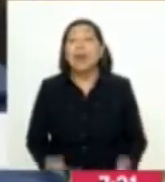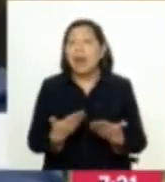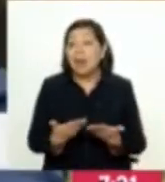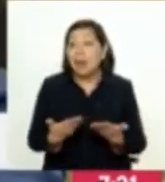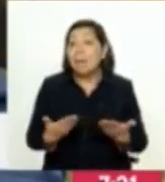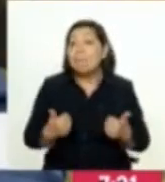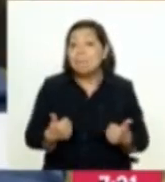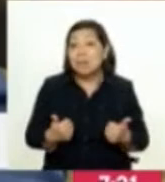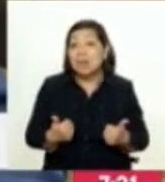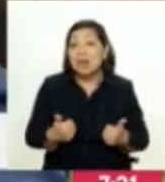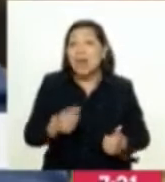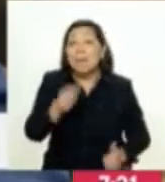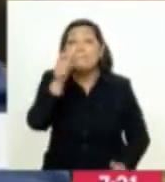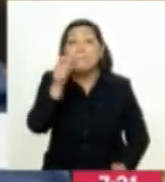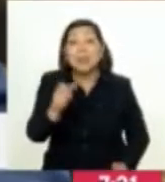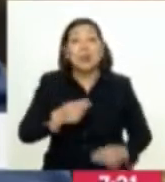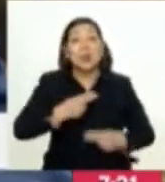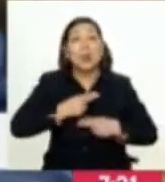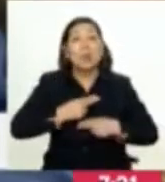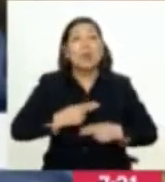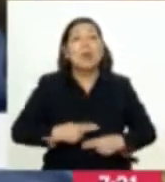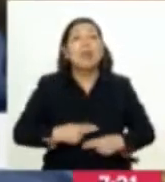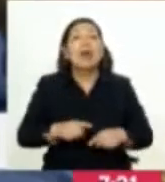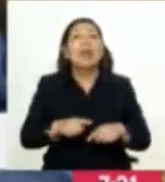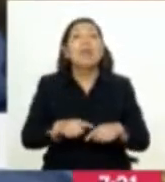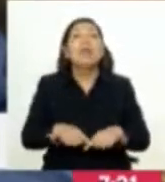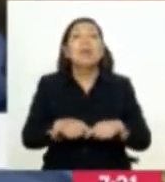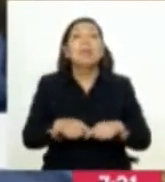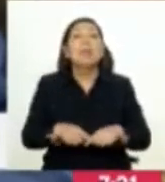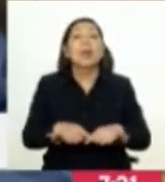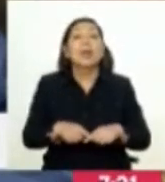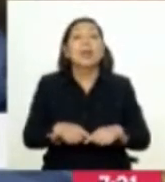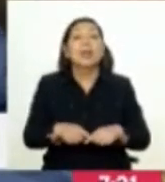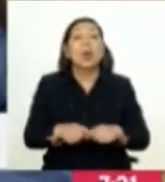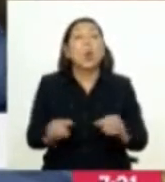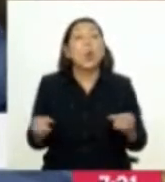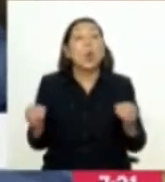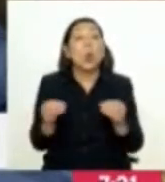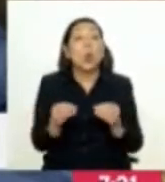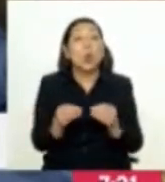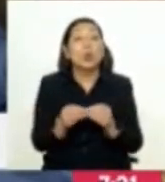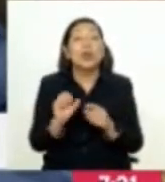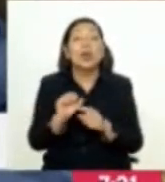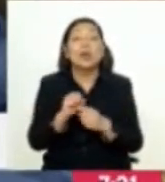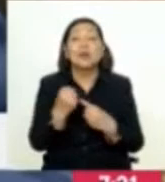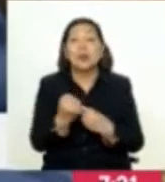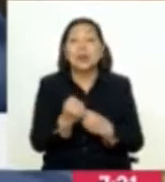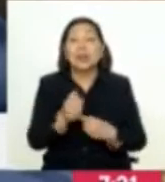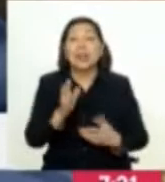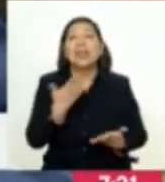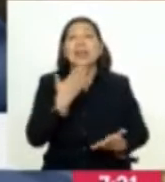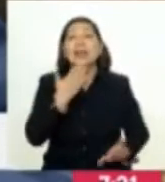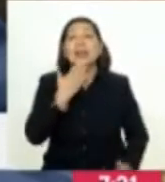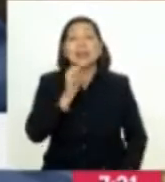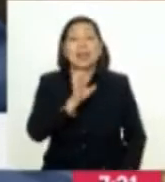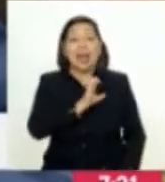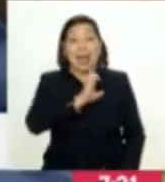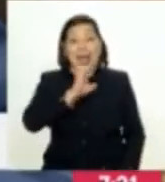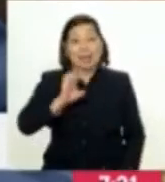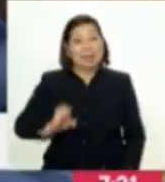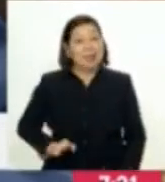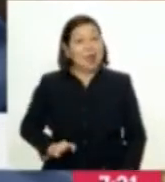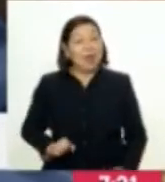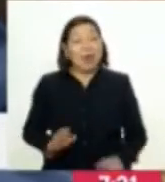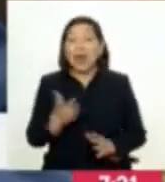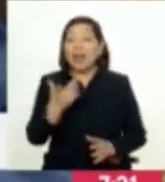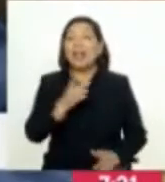bienestar de la persona humana depende de la acción conjunta de la sociedad y del Estado. Sin sociedad no